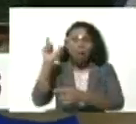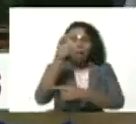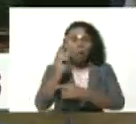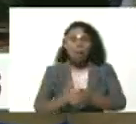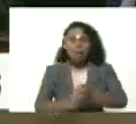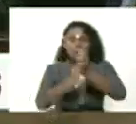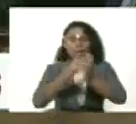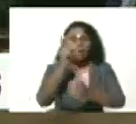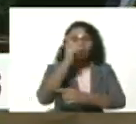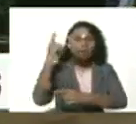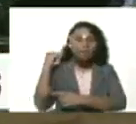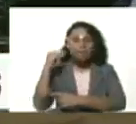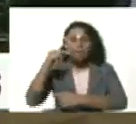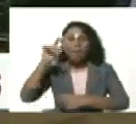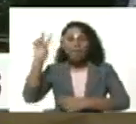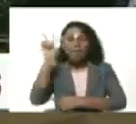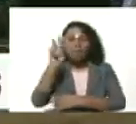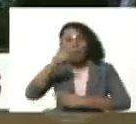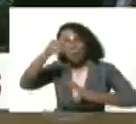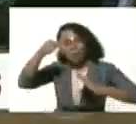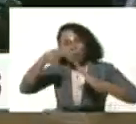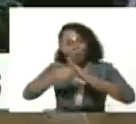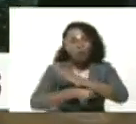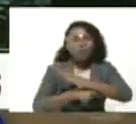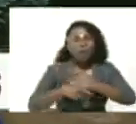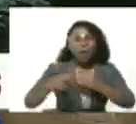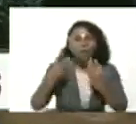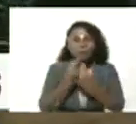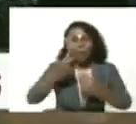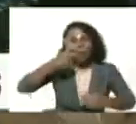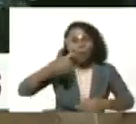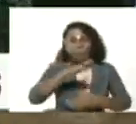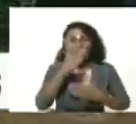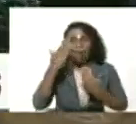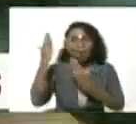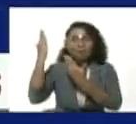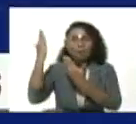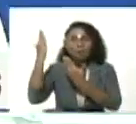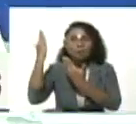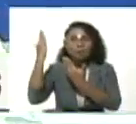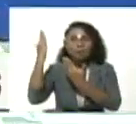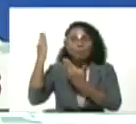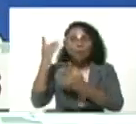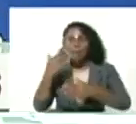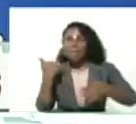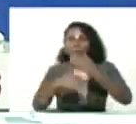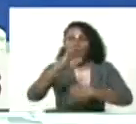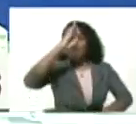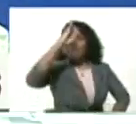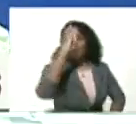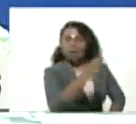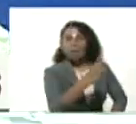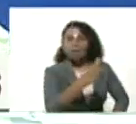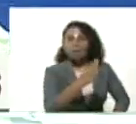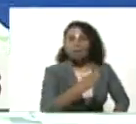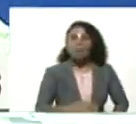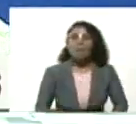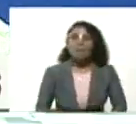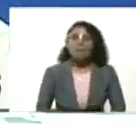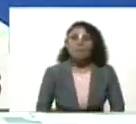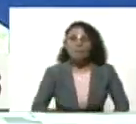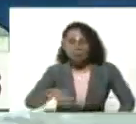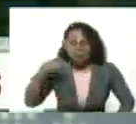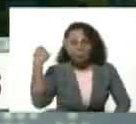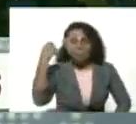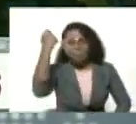en la Venezuela profunda, con el pueblo allí, Vámonos directo a